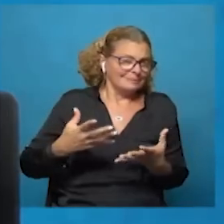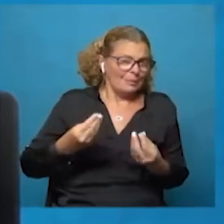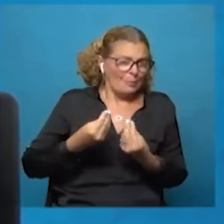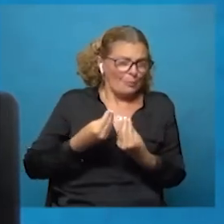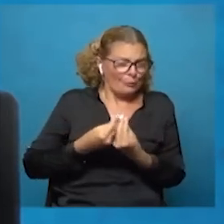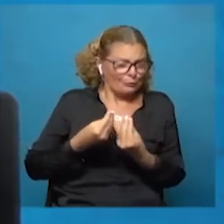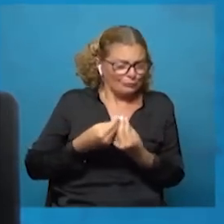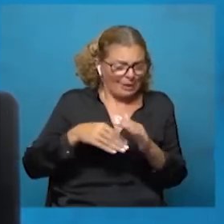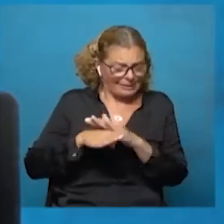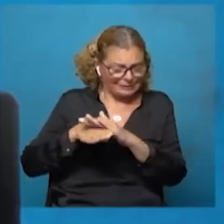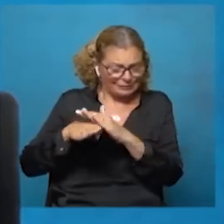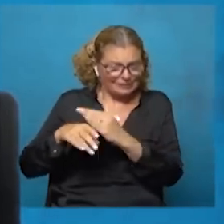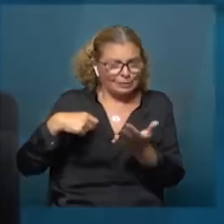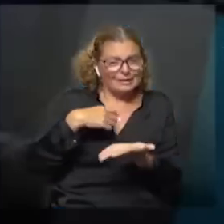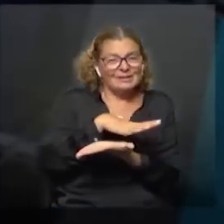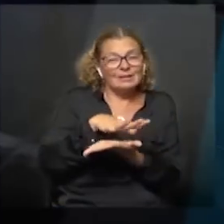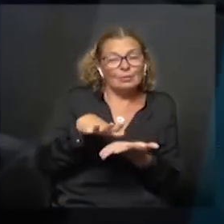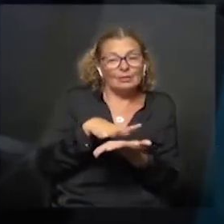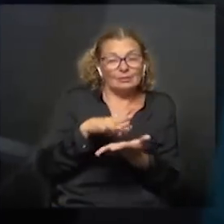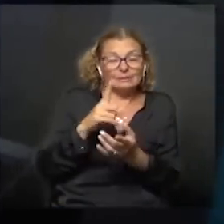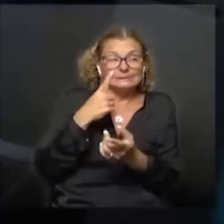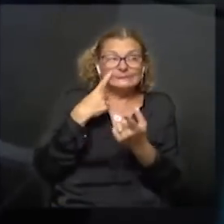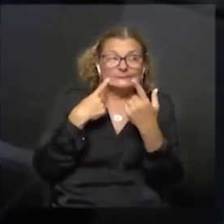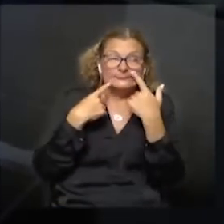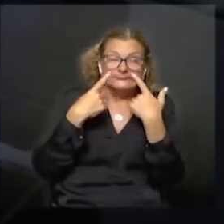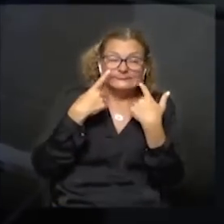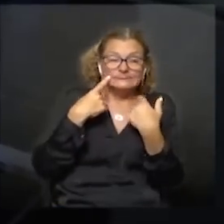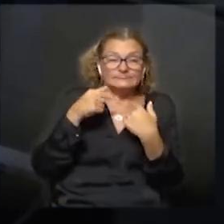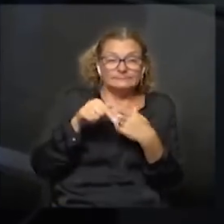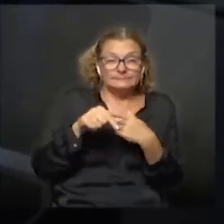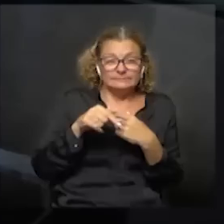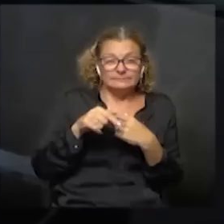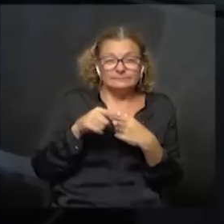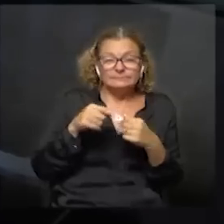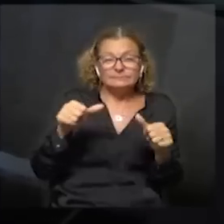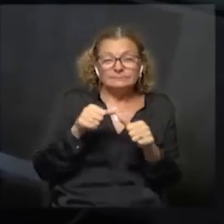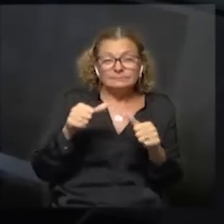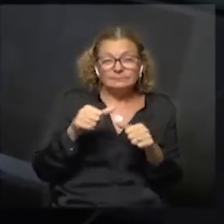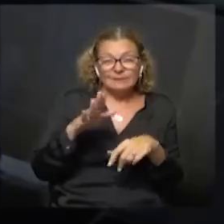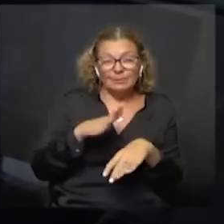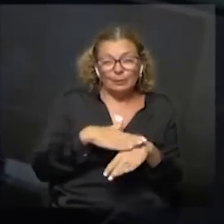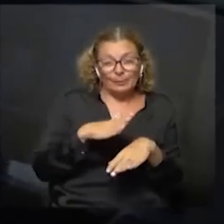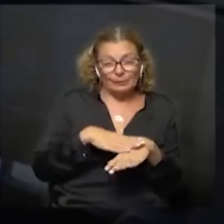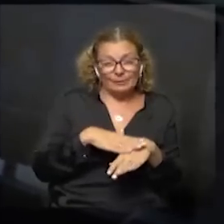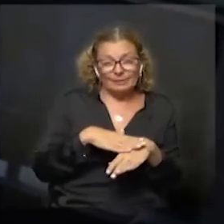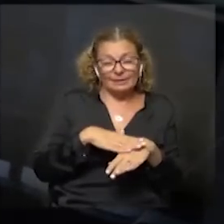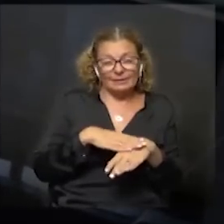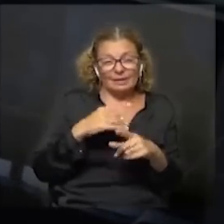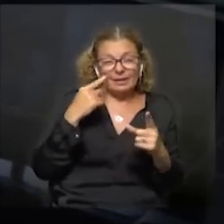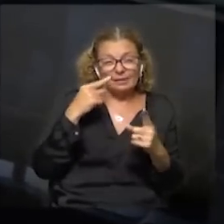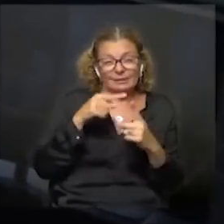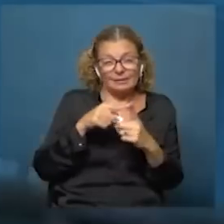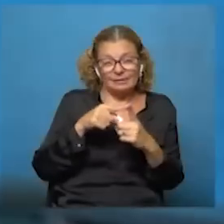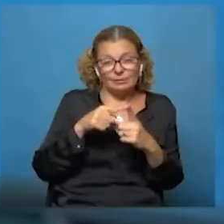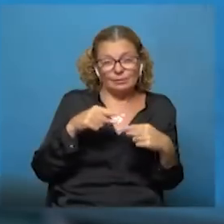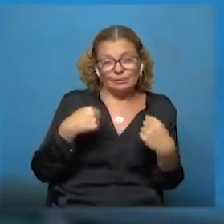de reclusos y una situación que es tristísima o sea bueno pero ahí tiene que hacer ahí mira ahí tenés responsabilidades directas a los